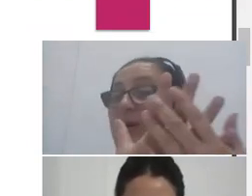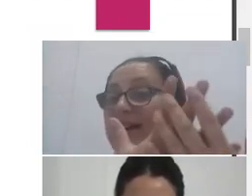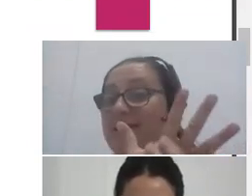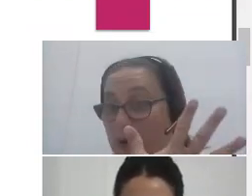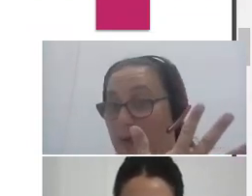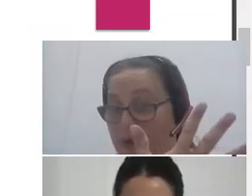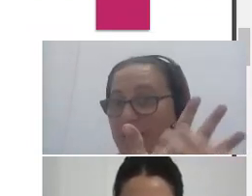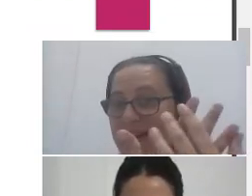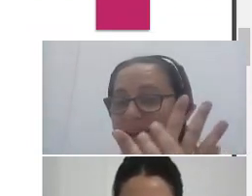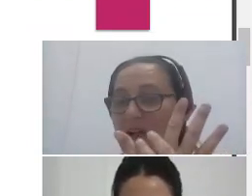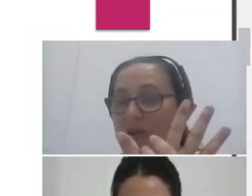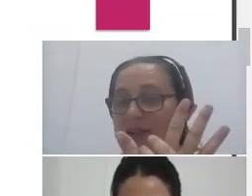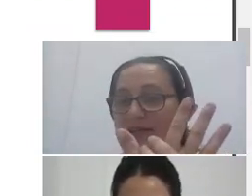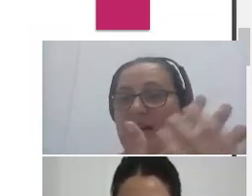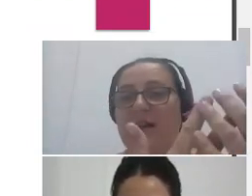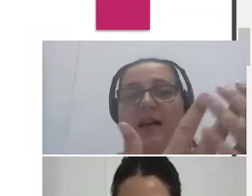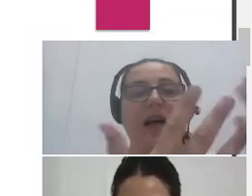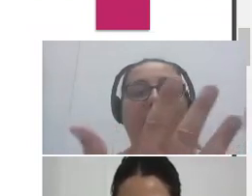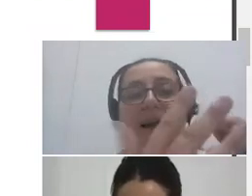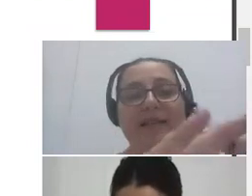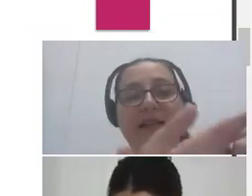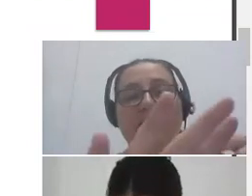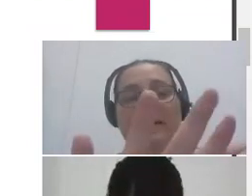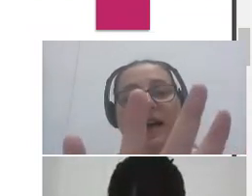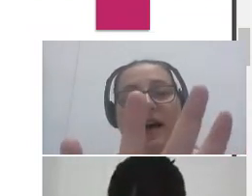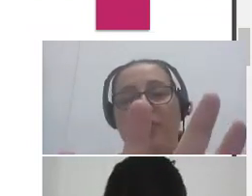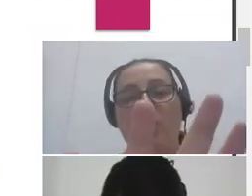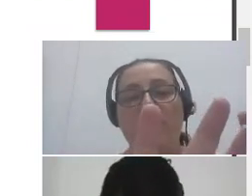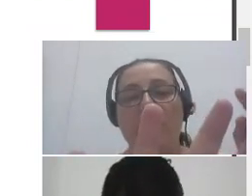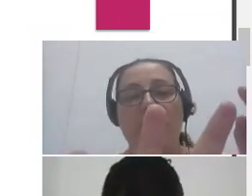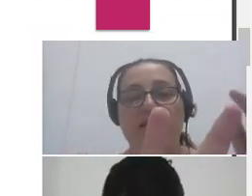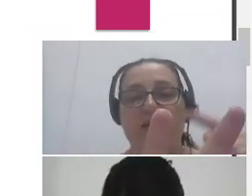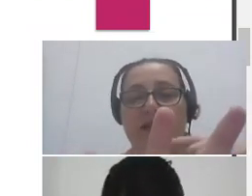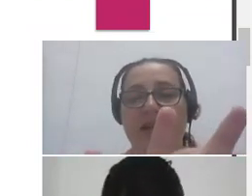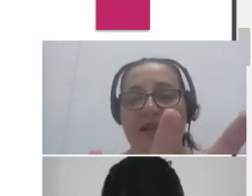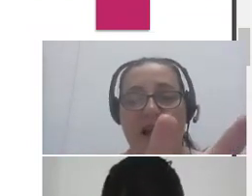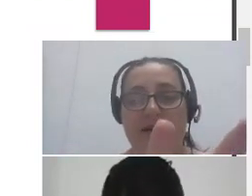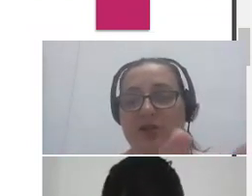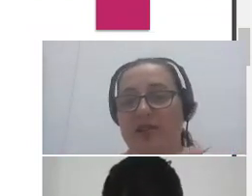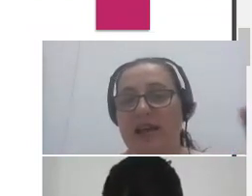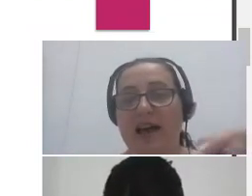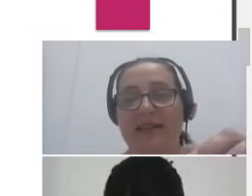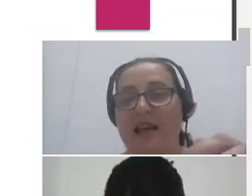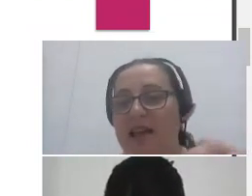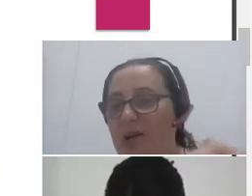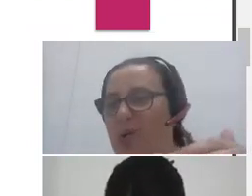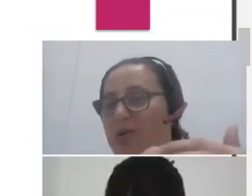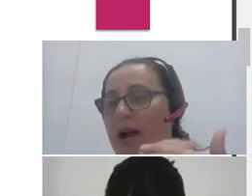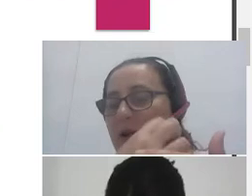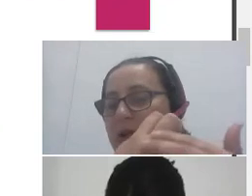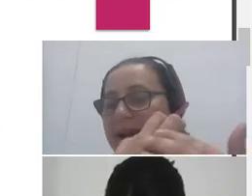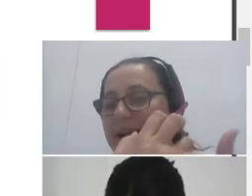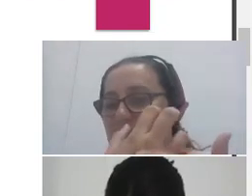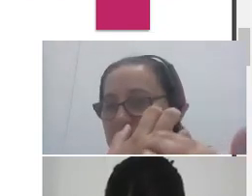Pero visualizo todas estas cosas. Aparte de estas arrugas, como decían ustedes, de las vellosidades,